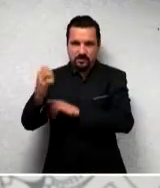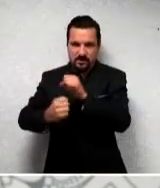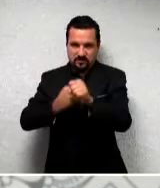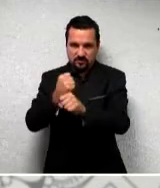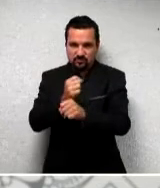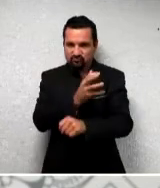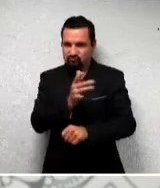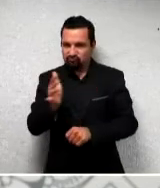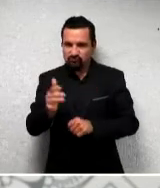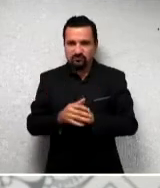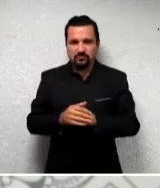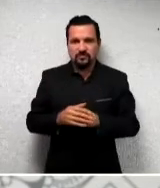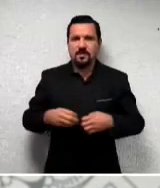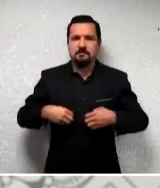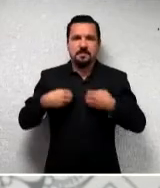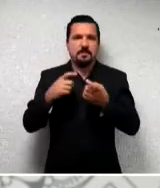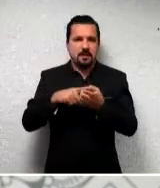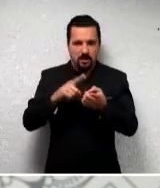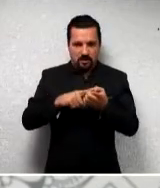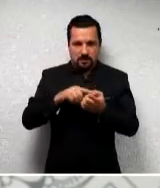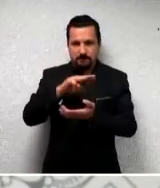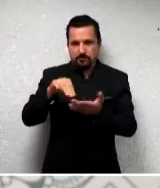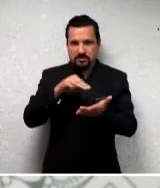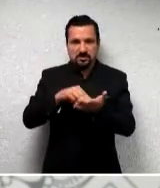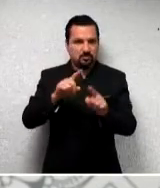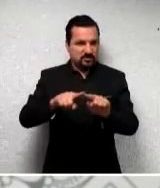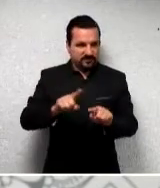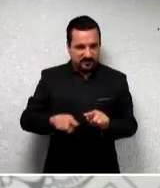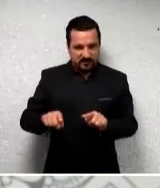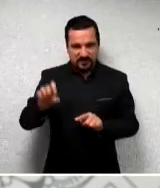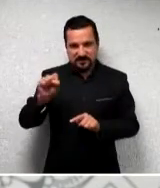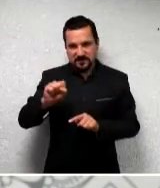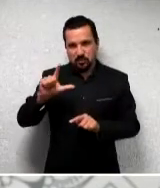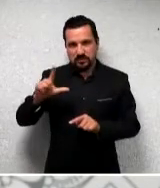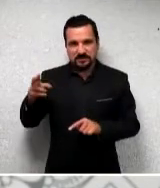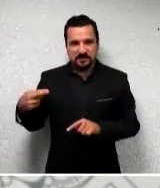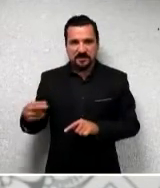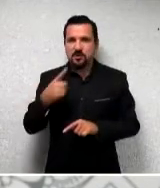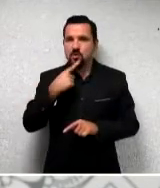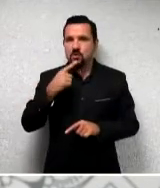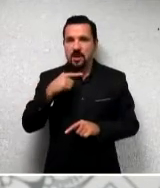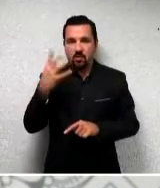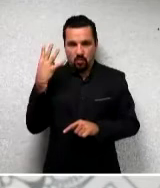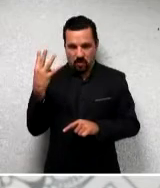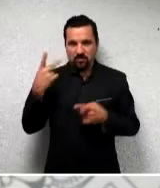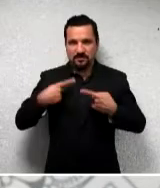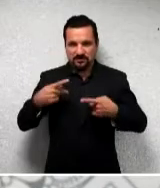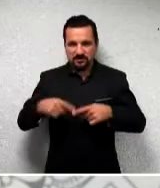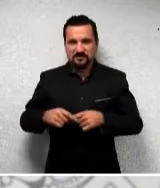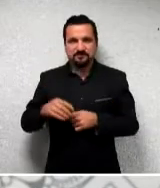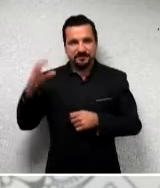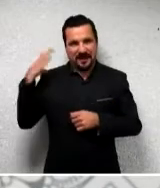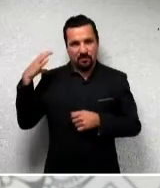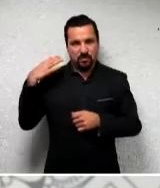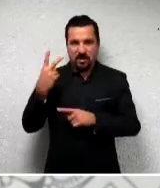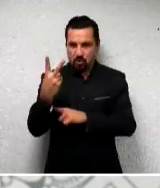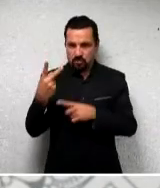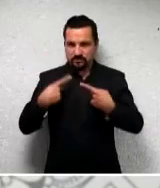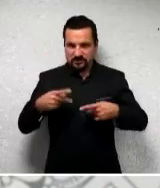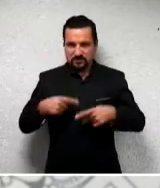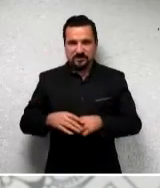residentes de los municipios de san luis río colorado 4 caborca 2